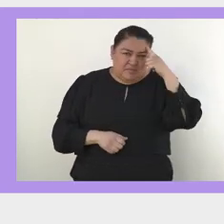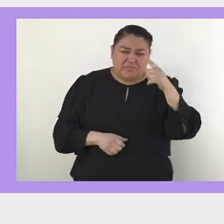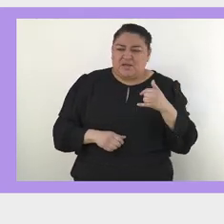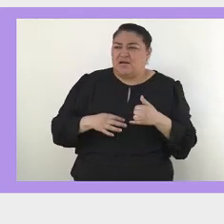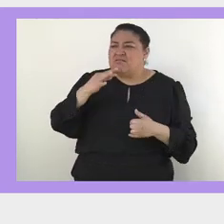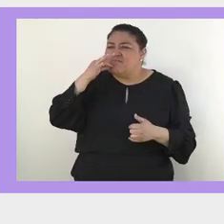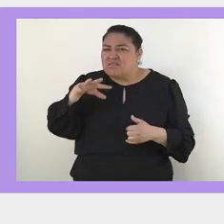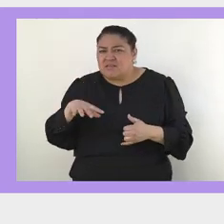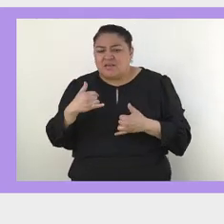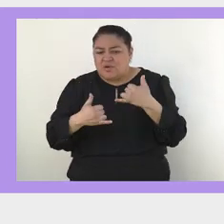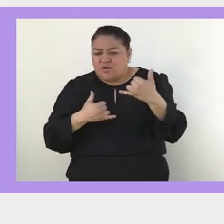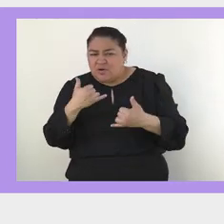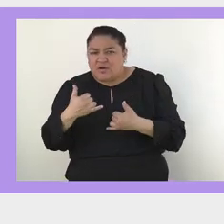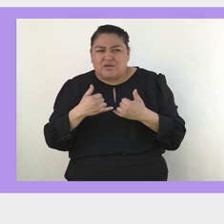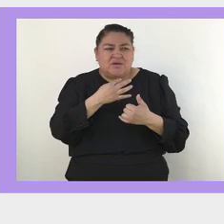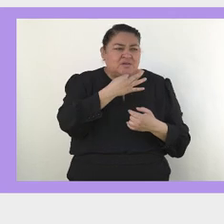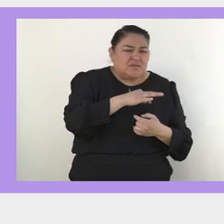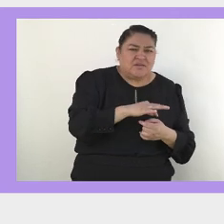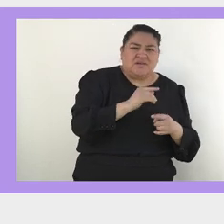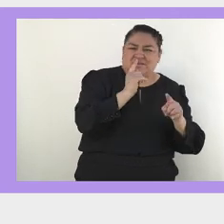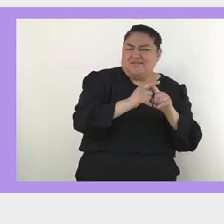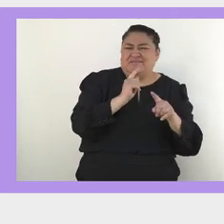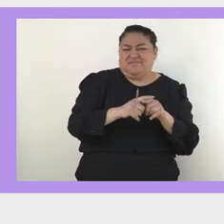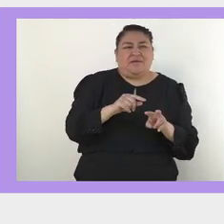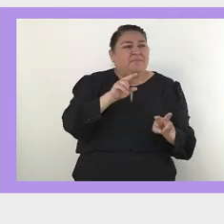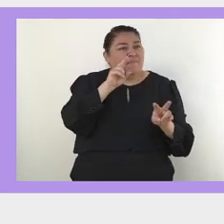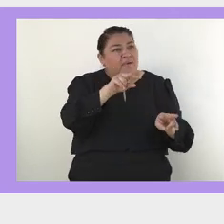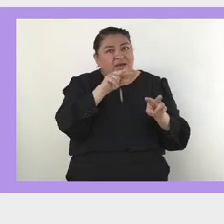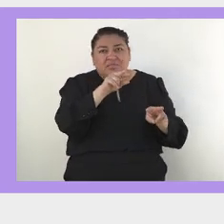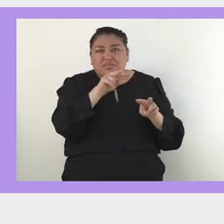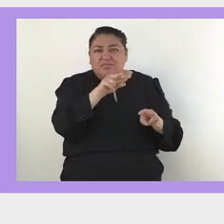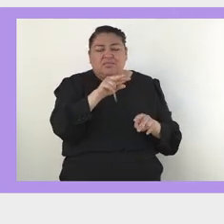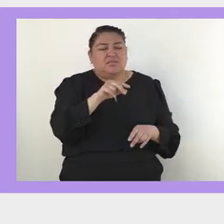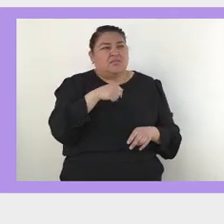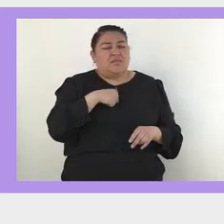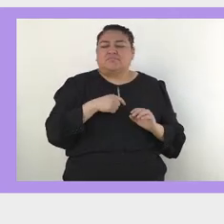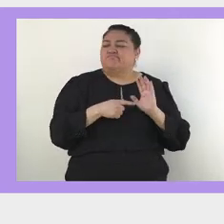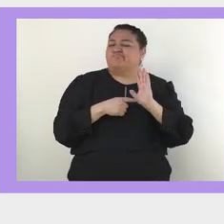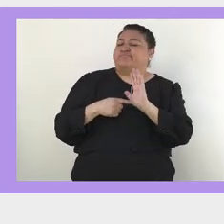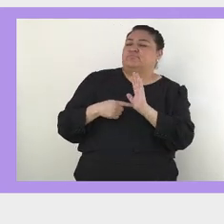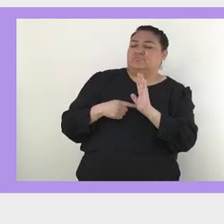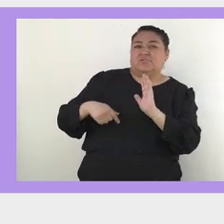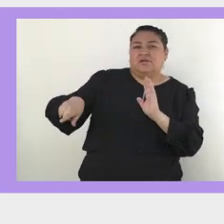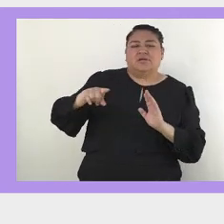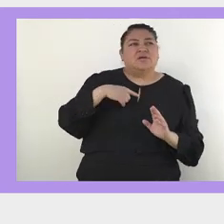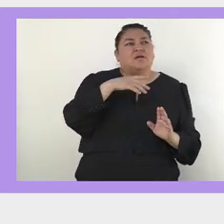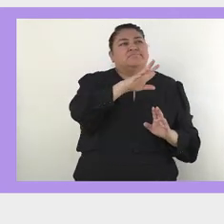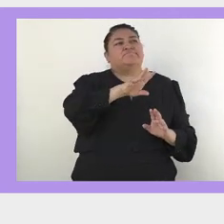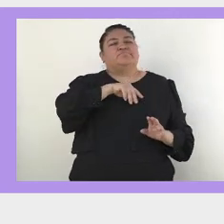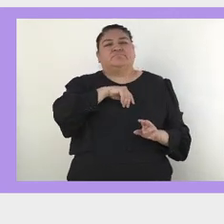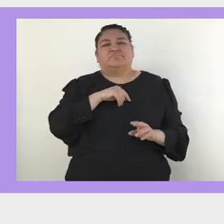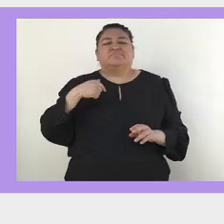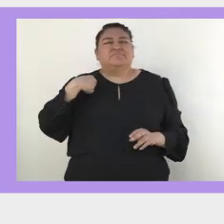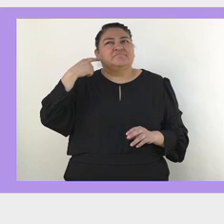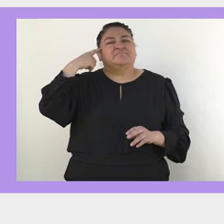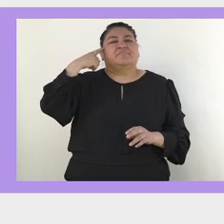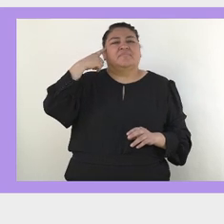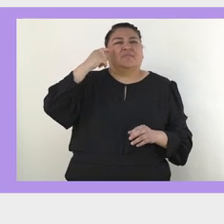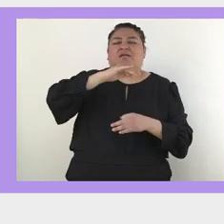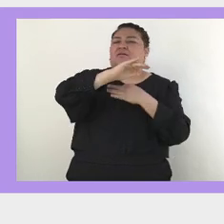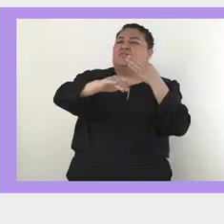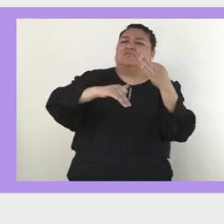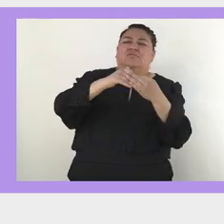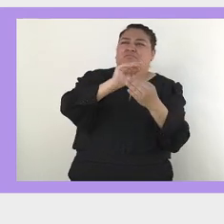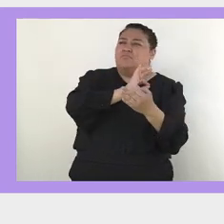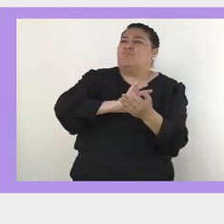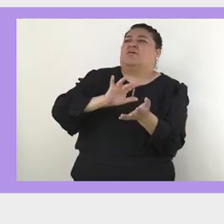niñas como a la gente que está adentro de y pues nada por eso yo creo que todos tenemos el poder de cambiar el